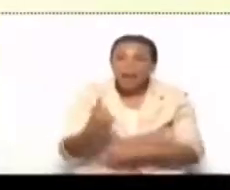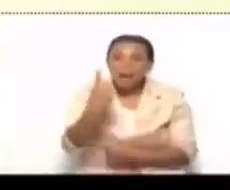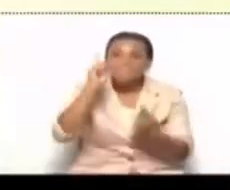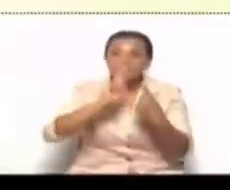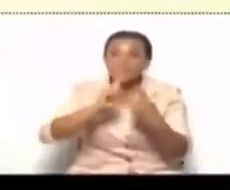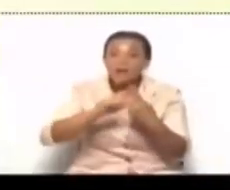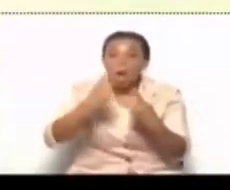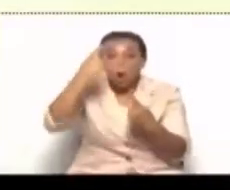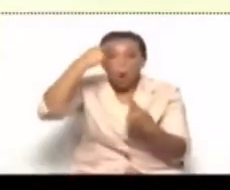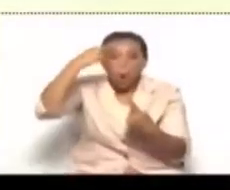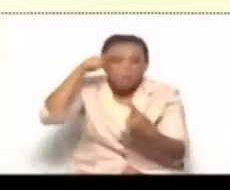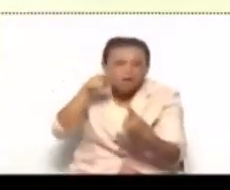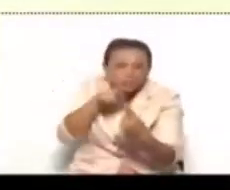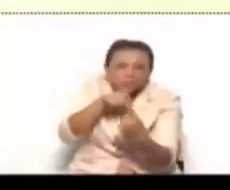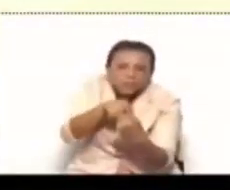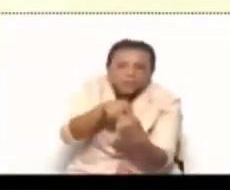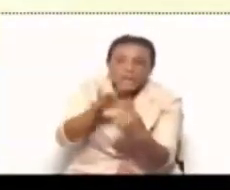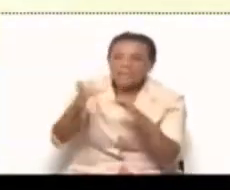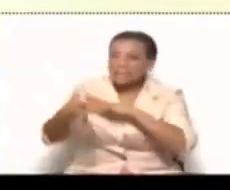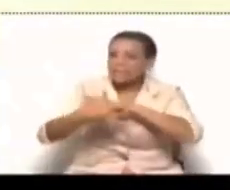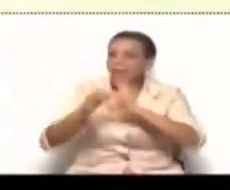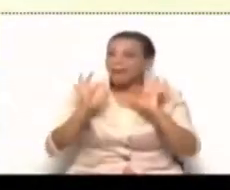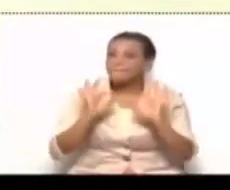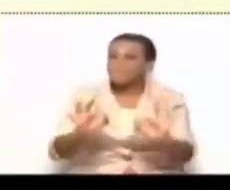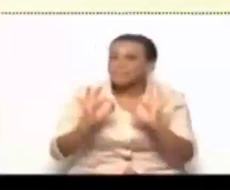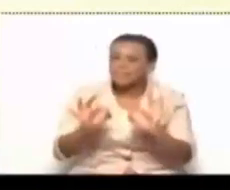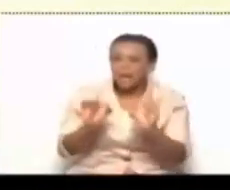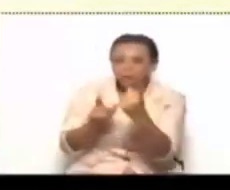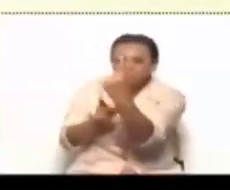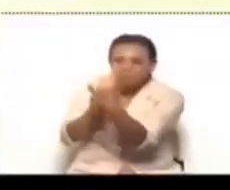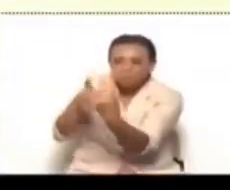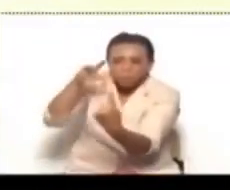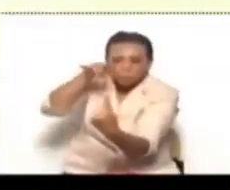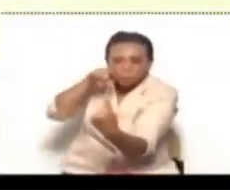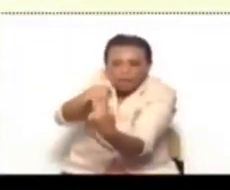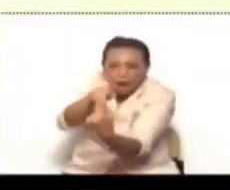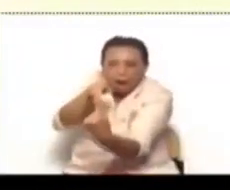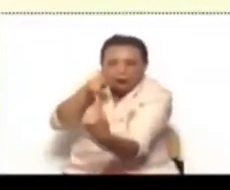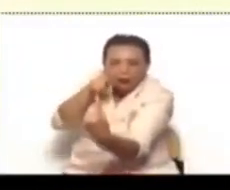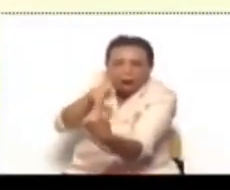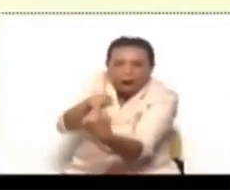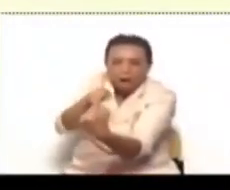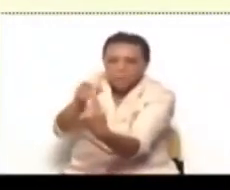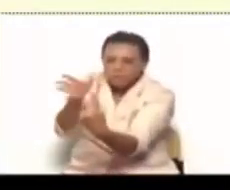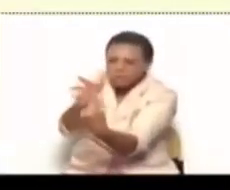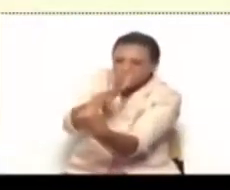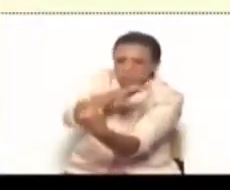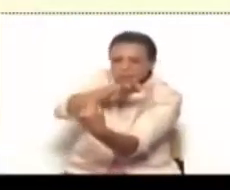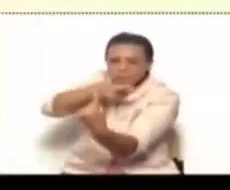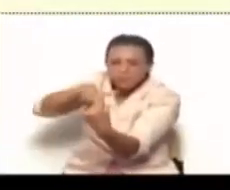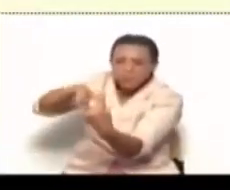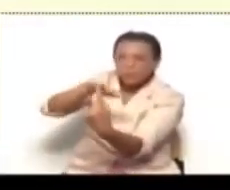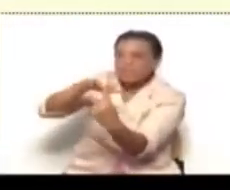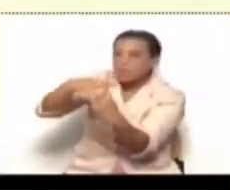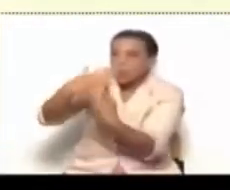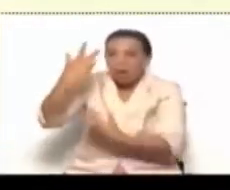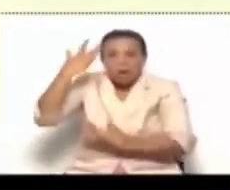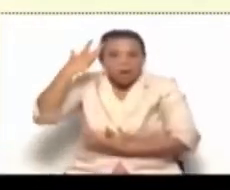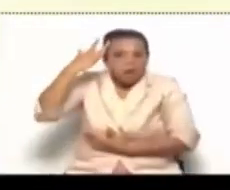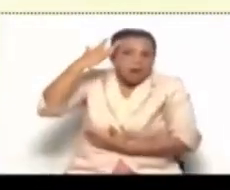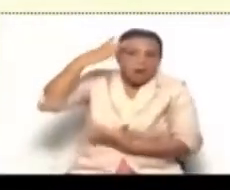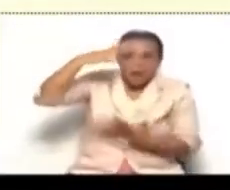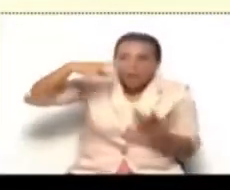es cómo recurrir a técnicas especiales para someter a un ser humano a situaciones extremas